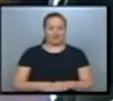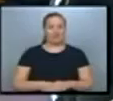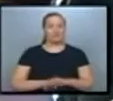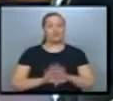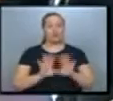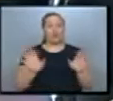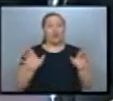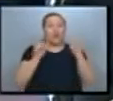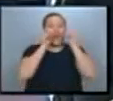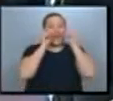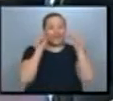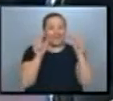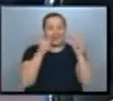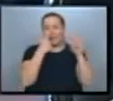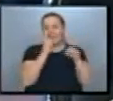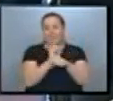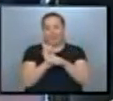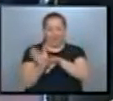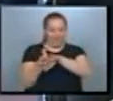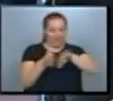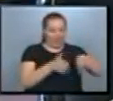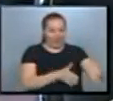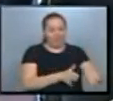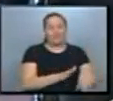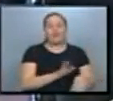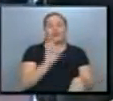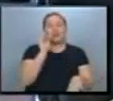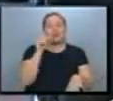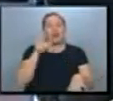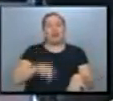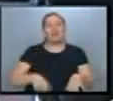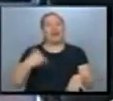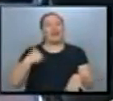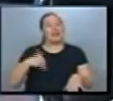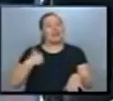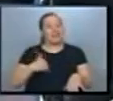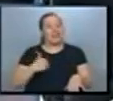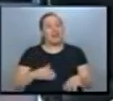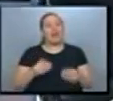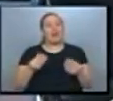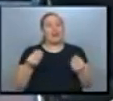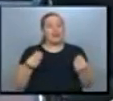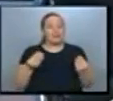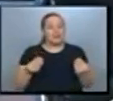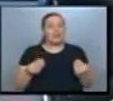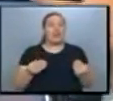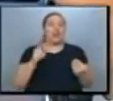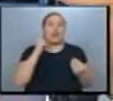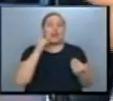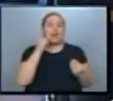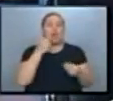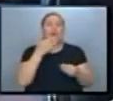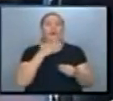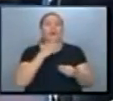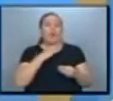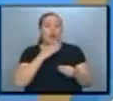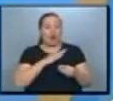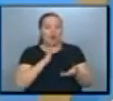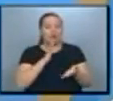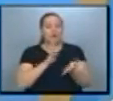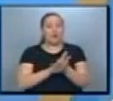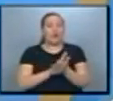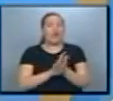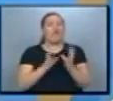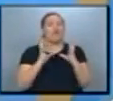Bueno, atención, dejamos ahí el perro, dejamos Brasil y venimos para la Argentina, donde hay que lío para Boca, ¿no? Eso en lo futbolístico,